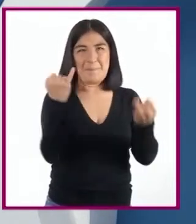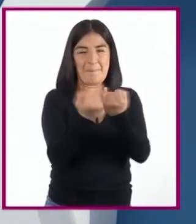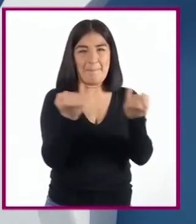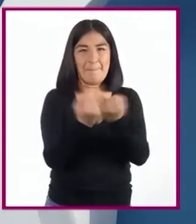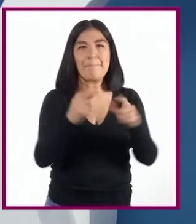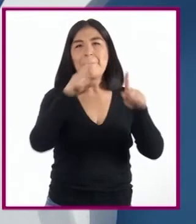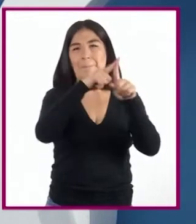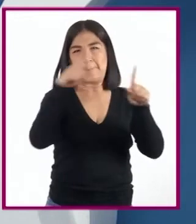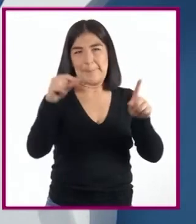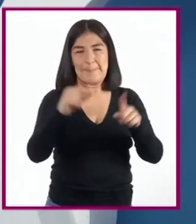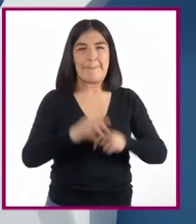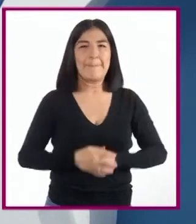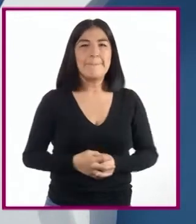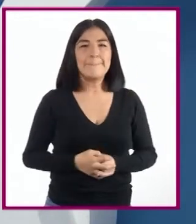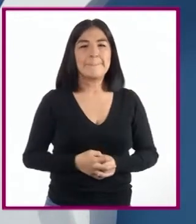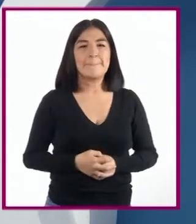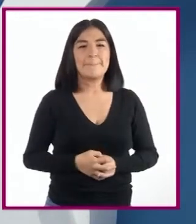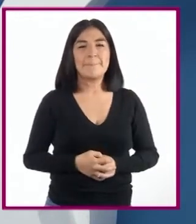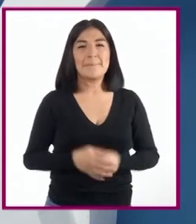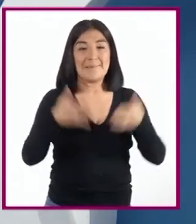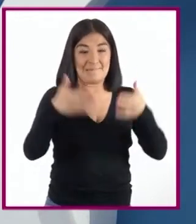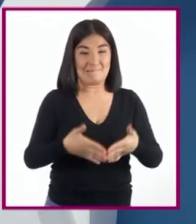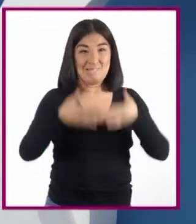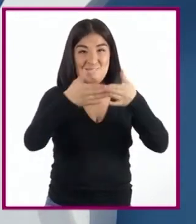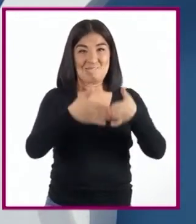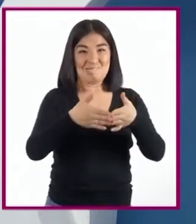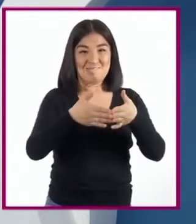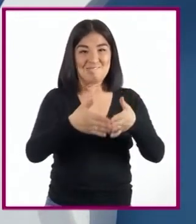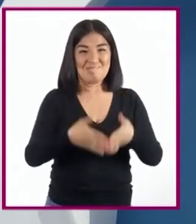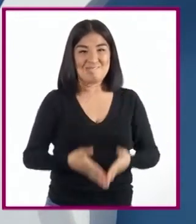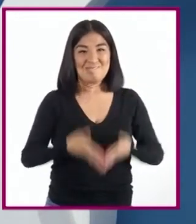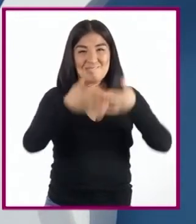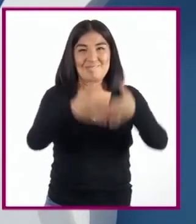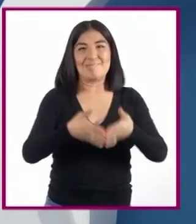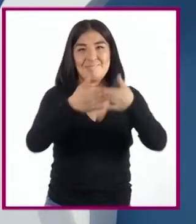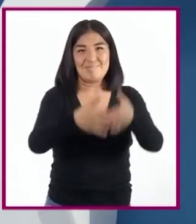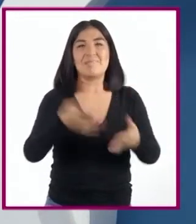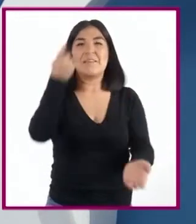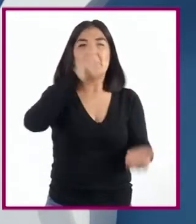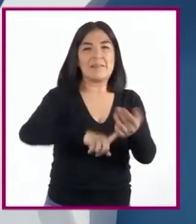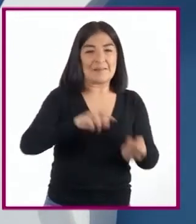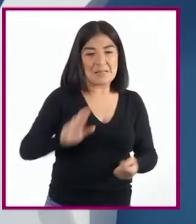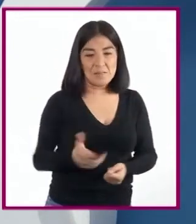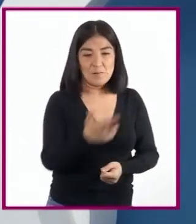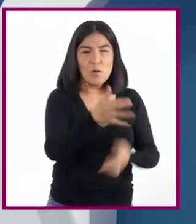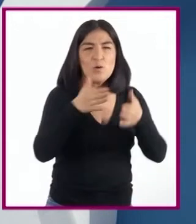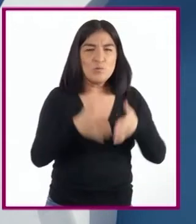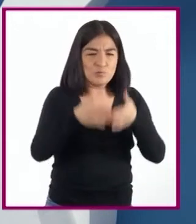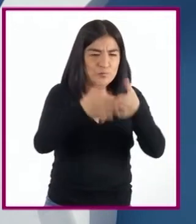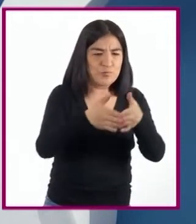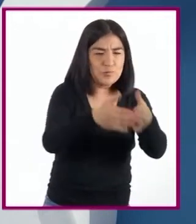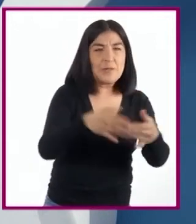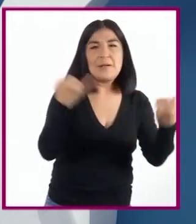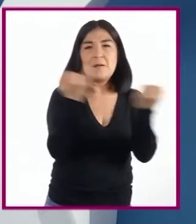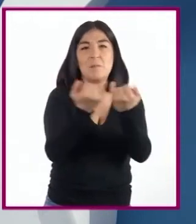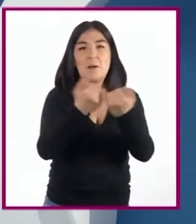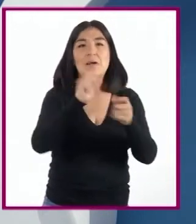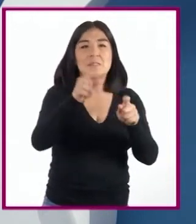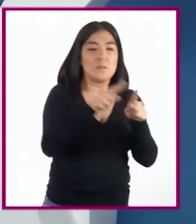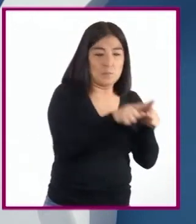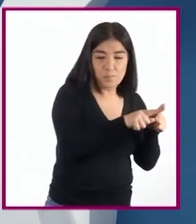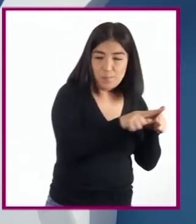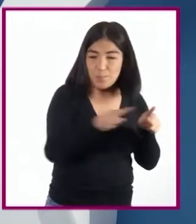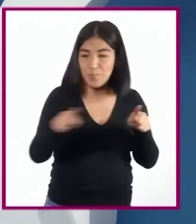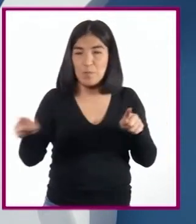los triángulos. Una lancha atraviesa un río cuyos márgenes son paralelos. Esa lancha recorre un total